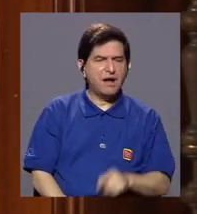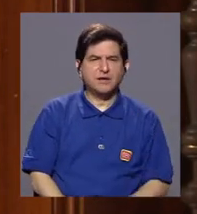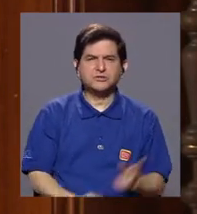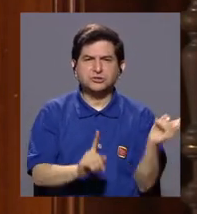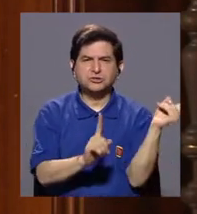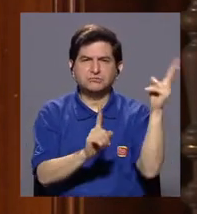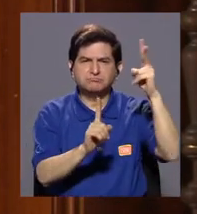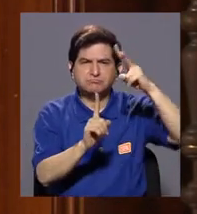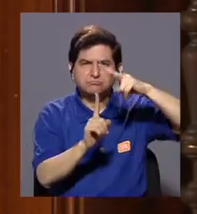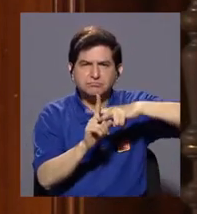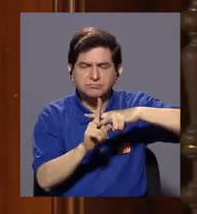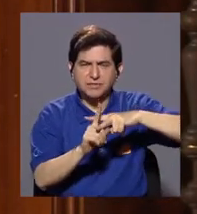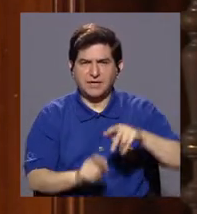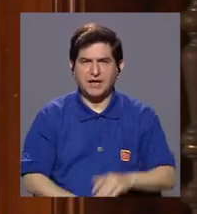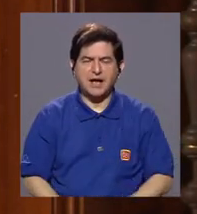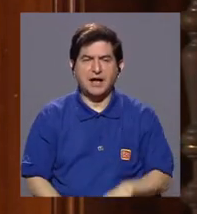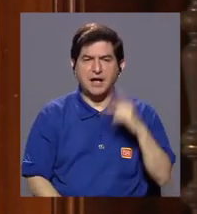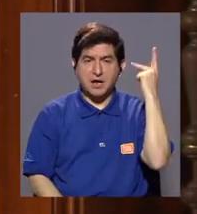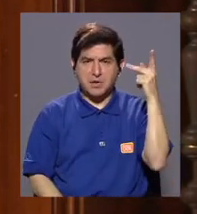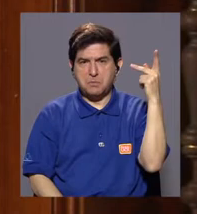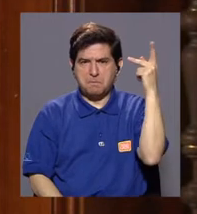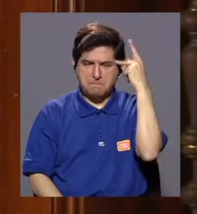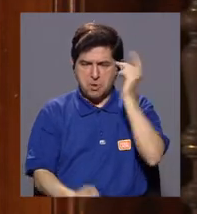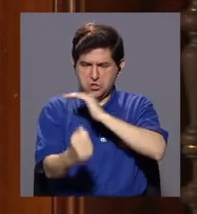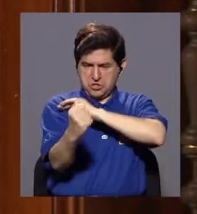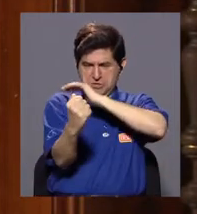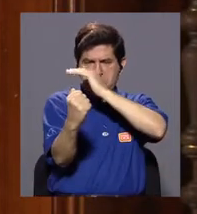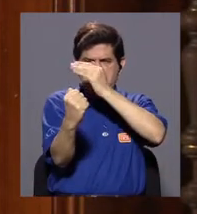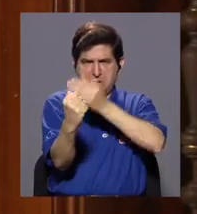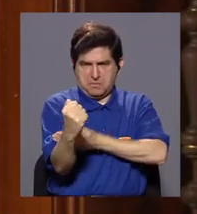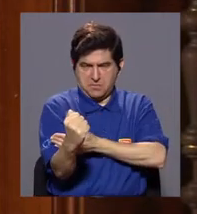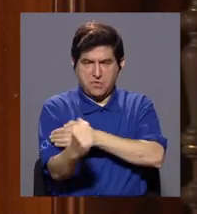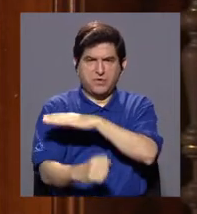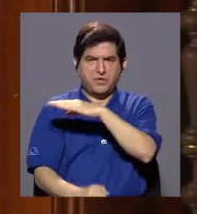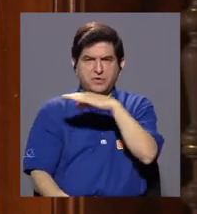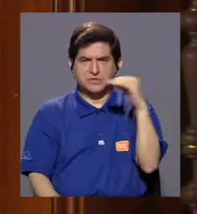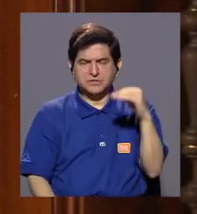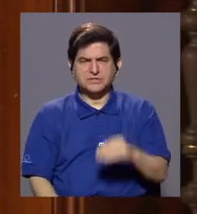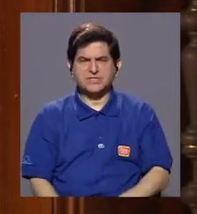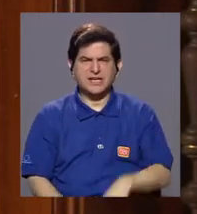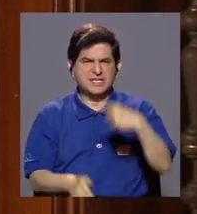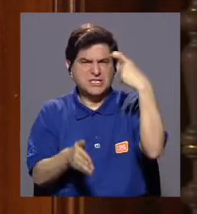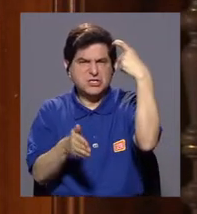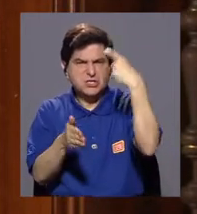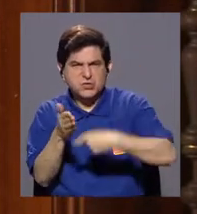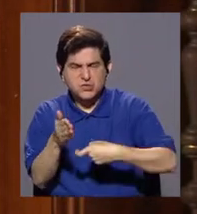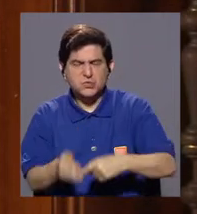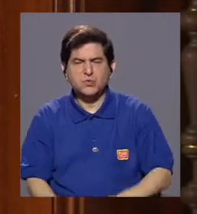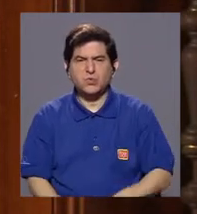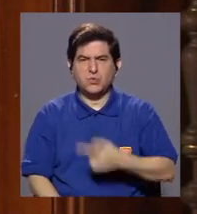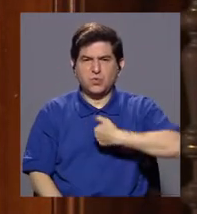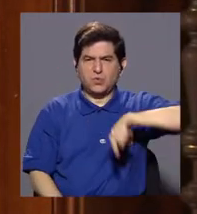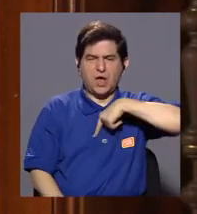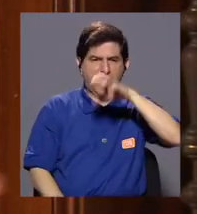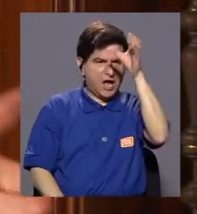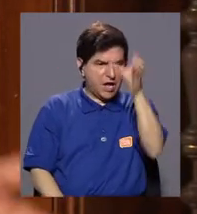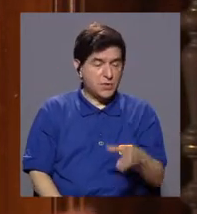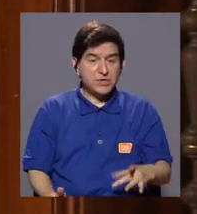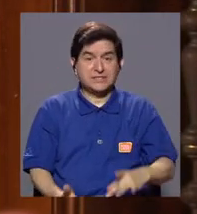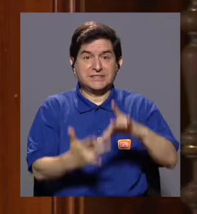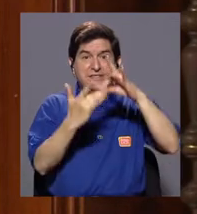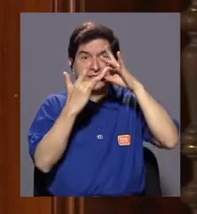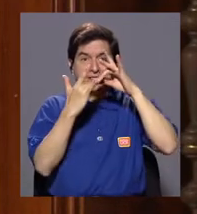se ejercía una política poderosa y muy rígida hacia nuestro continente